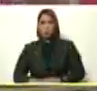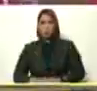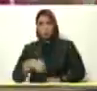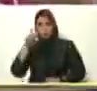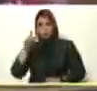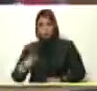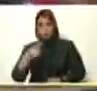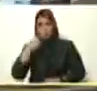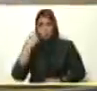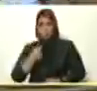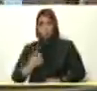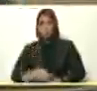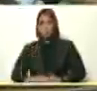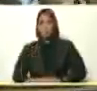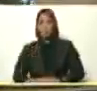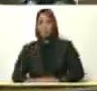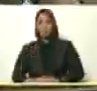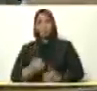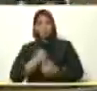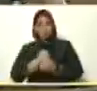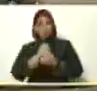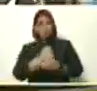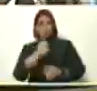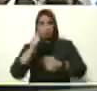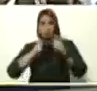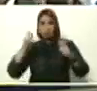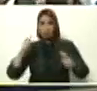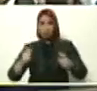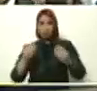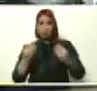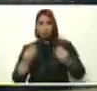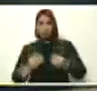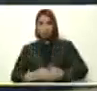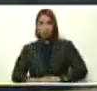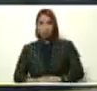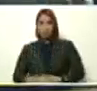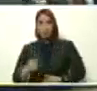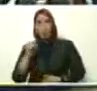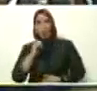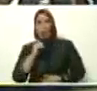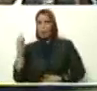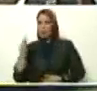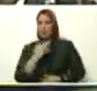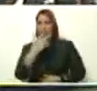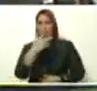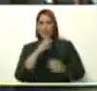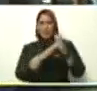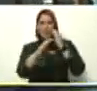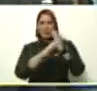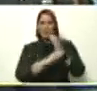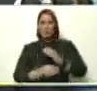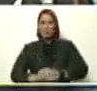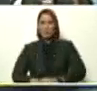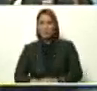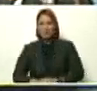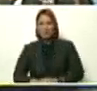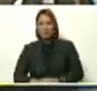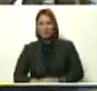Pablito Cariaco, te quiere la gente. O te trajiste 3 autobuses. Una de